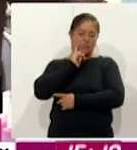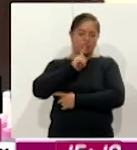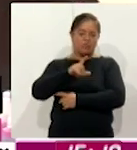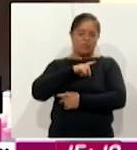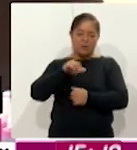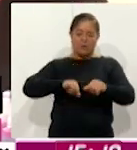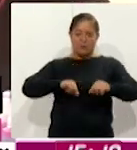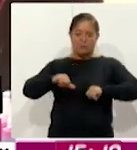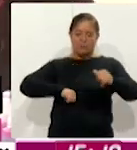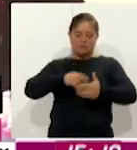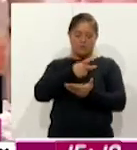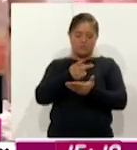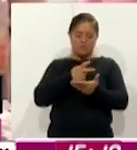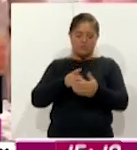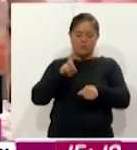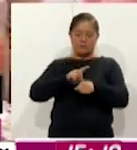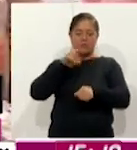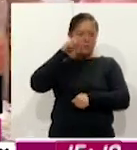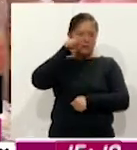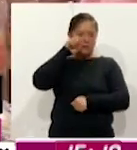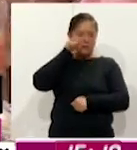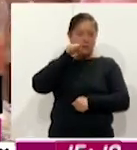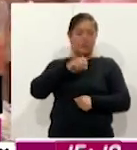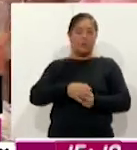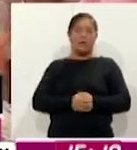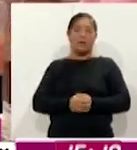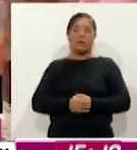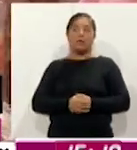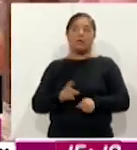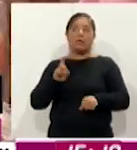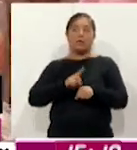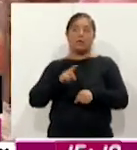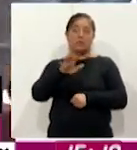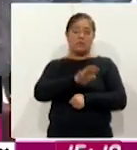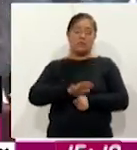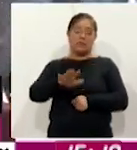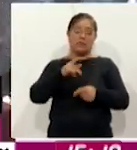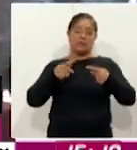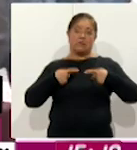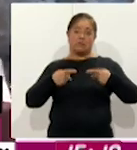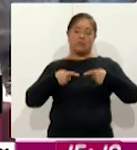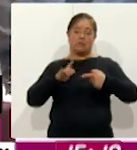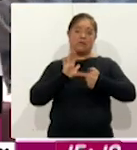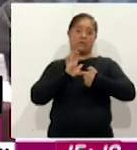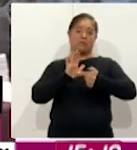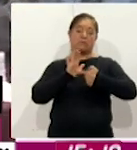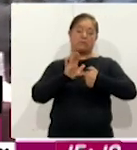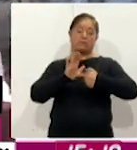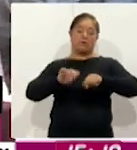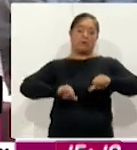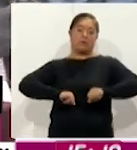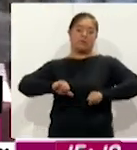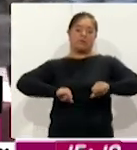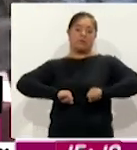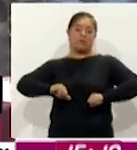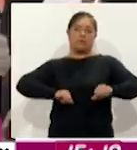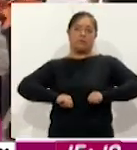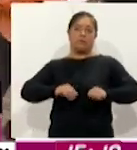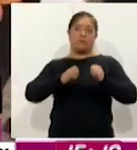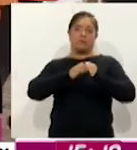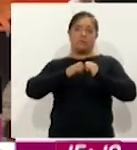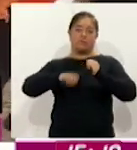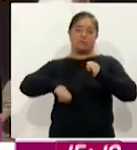del Día Naranja, el día en que las personas presentaron sus actividades. Entre ellas